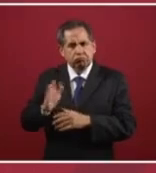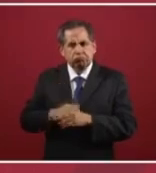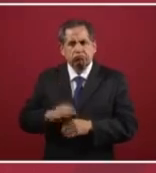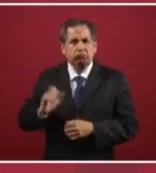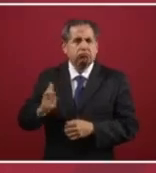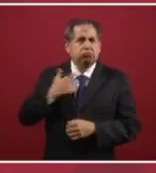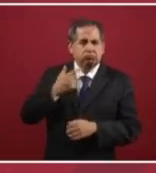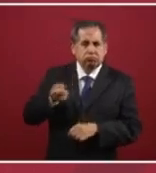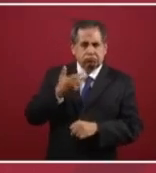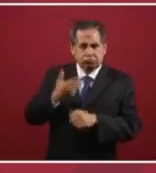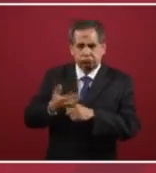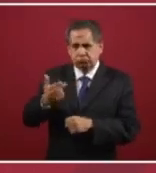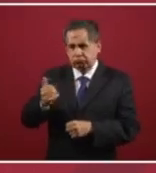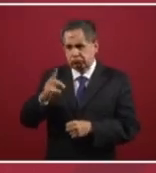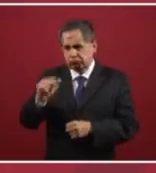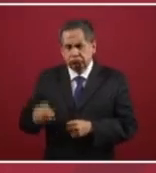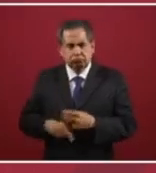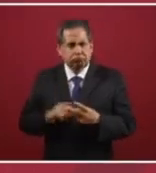exsecretarios de Hacienda,